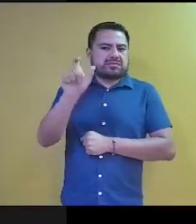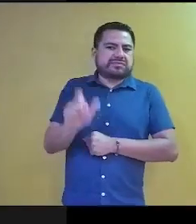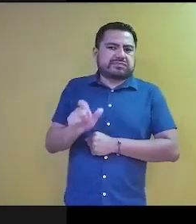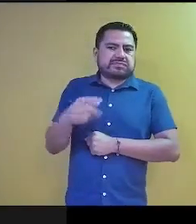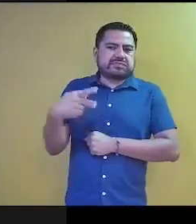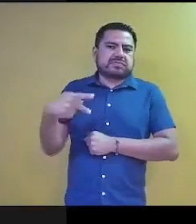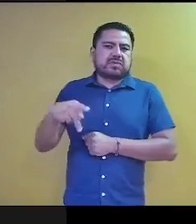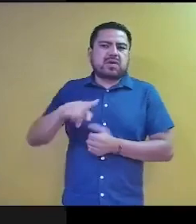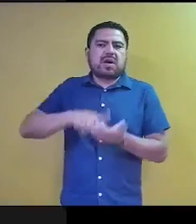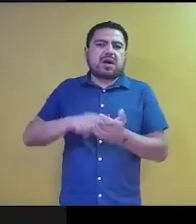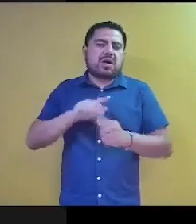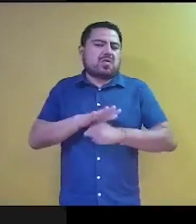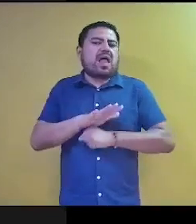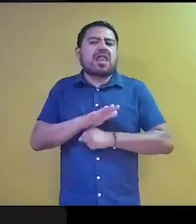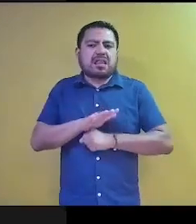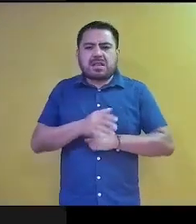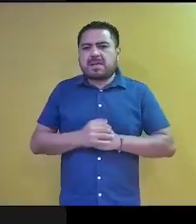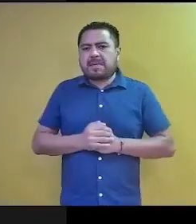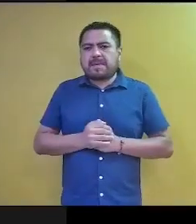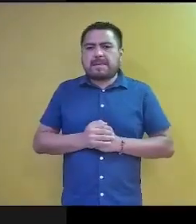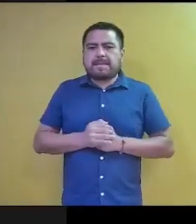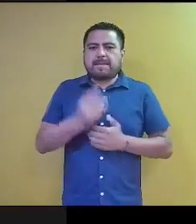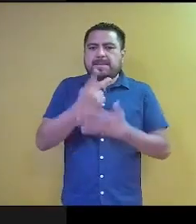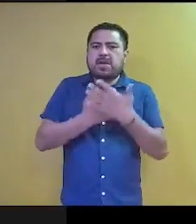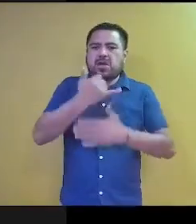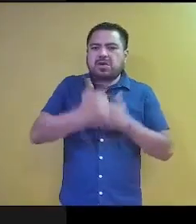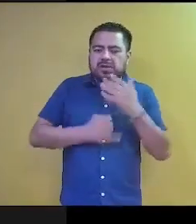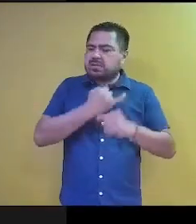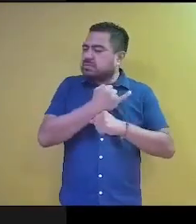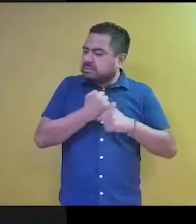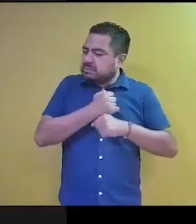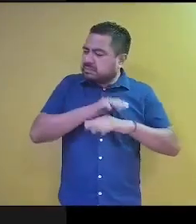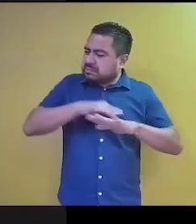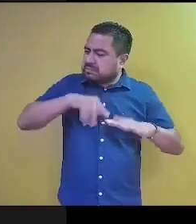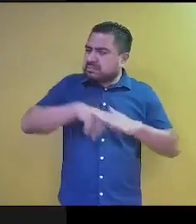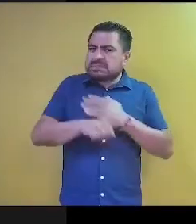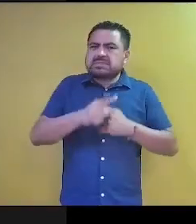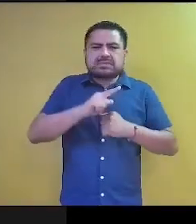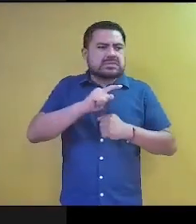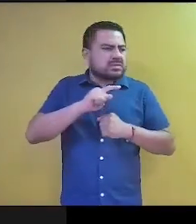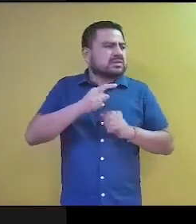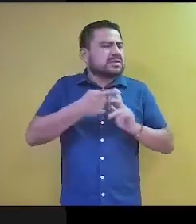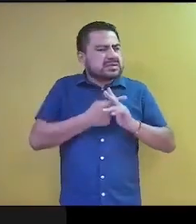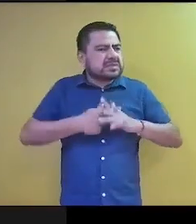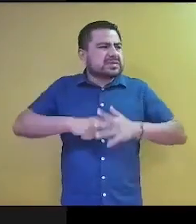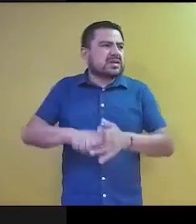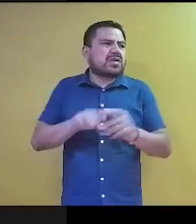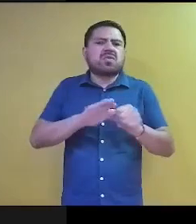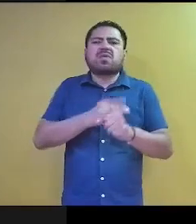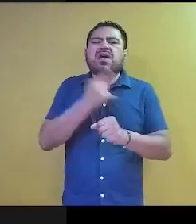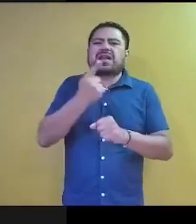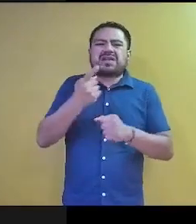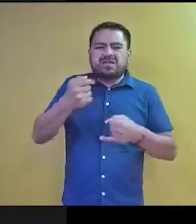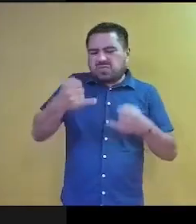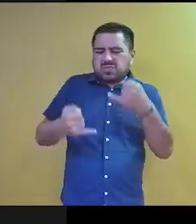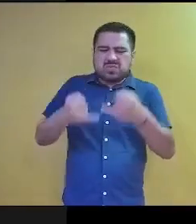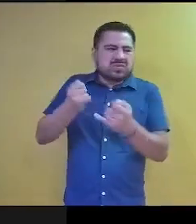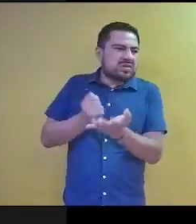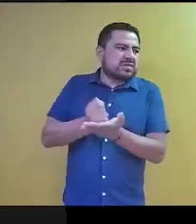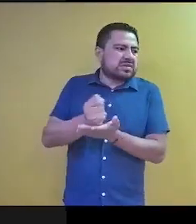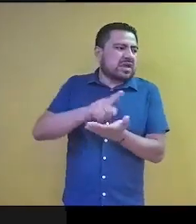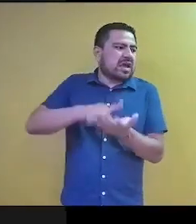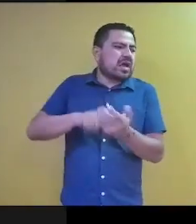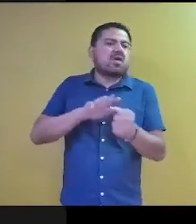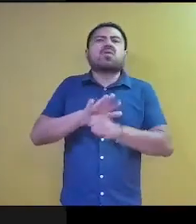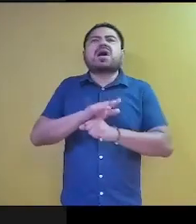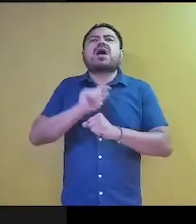por las siguientes consideraciones. En el proyecto se analiza de inicio la naturaleza jurídica de los hechos en materia de juicio, determinándose